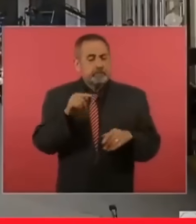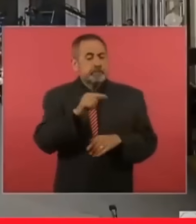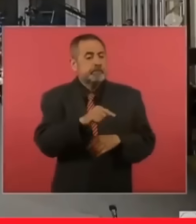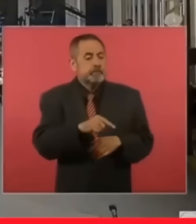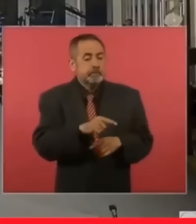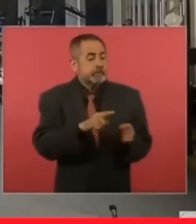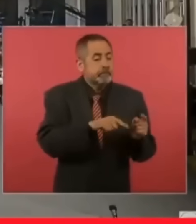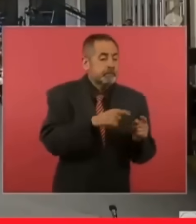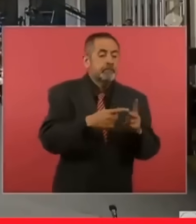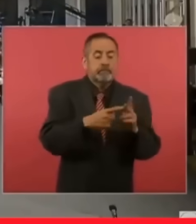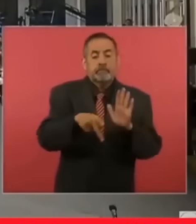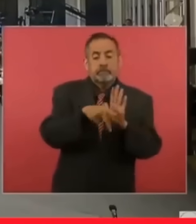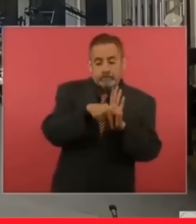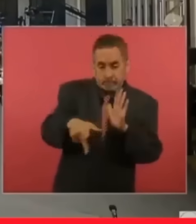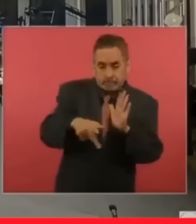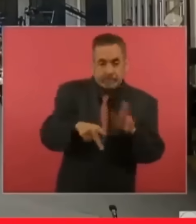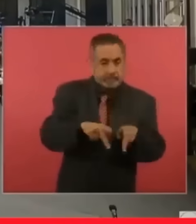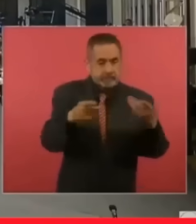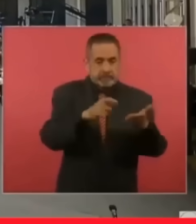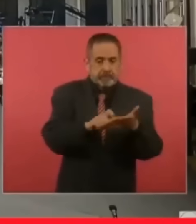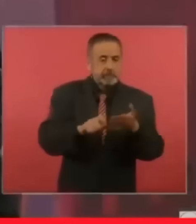Y el periódico Milenio